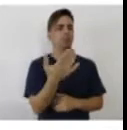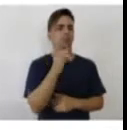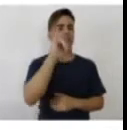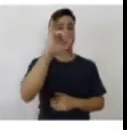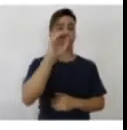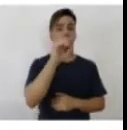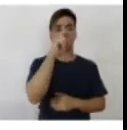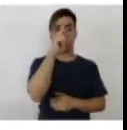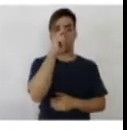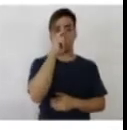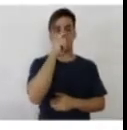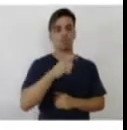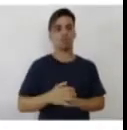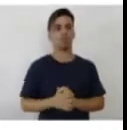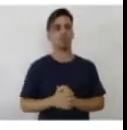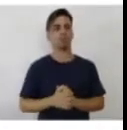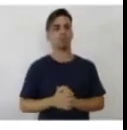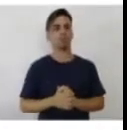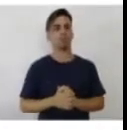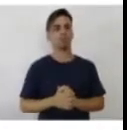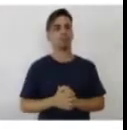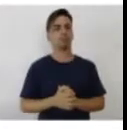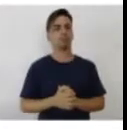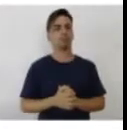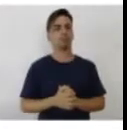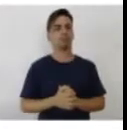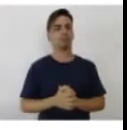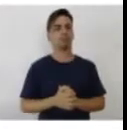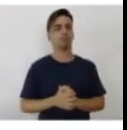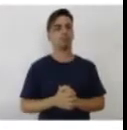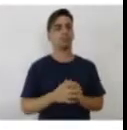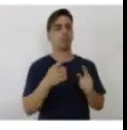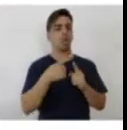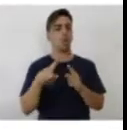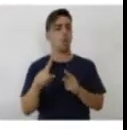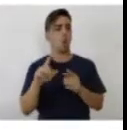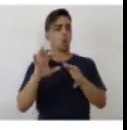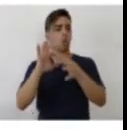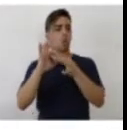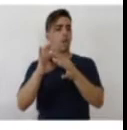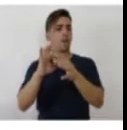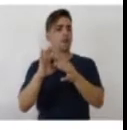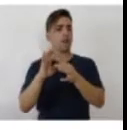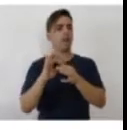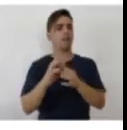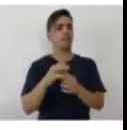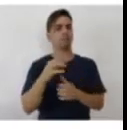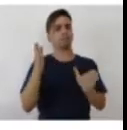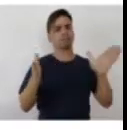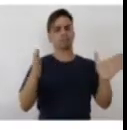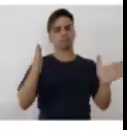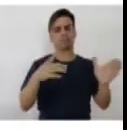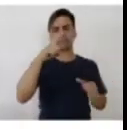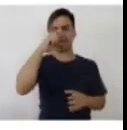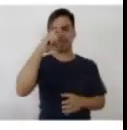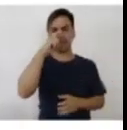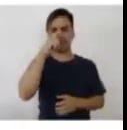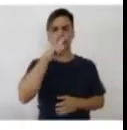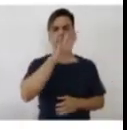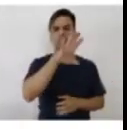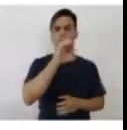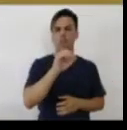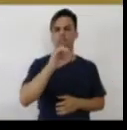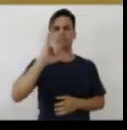años y que los de estado grave están entre las edades de 50 y